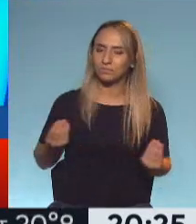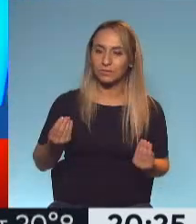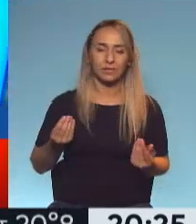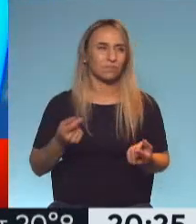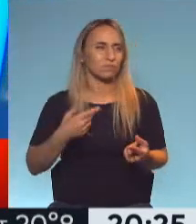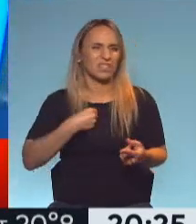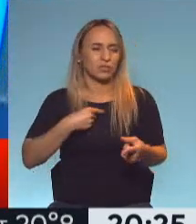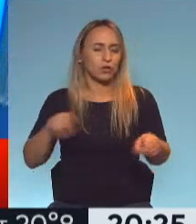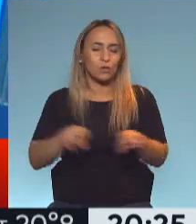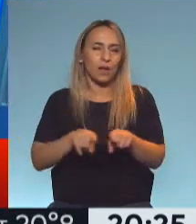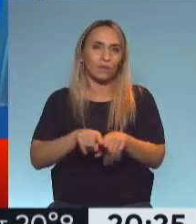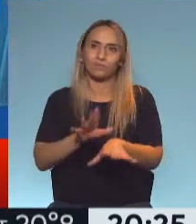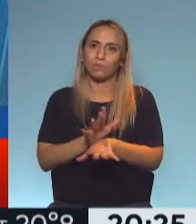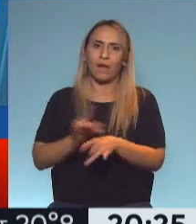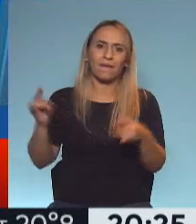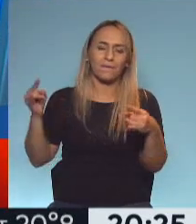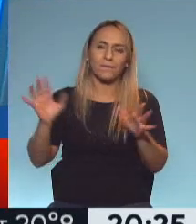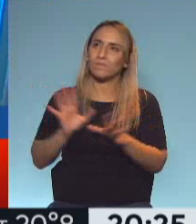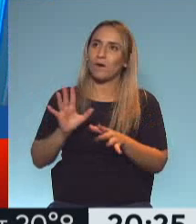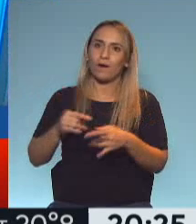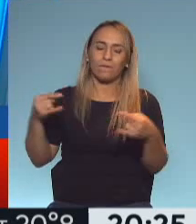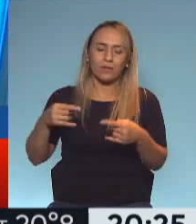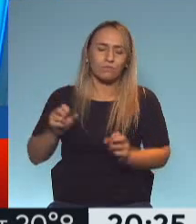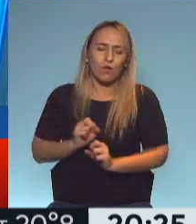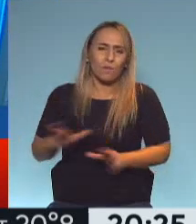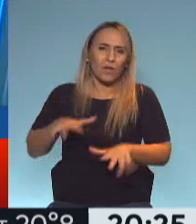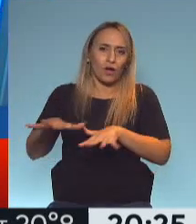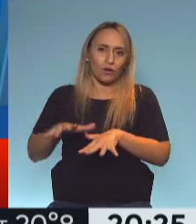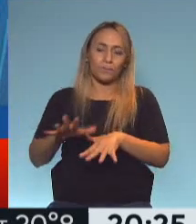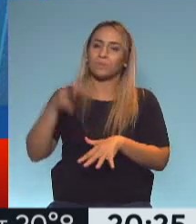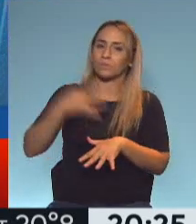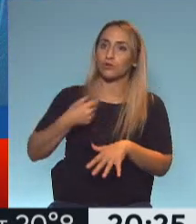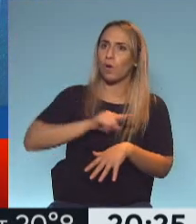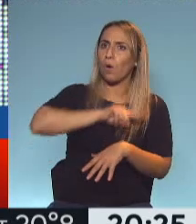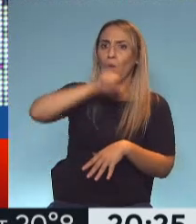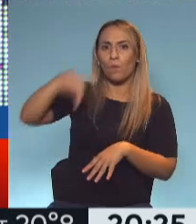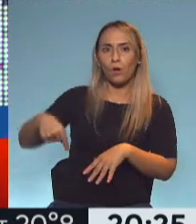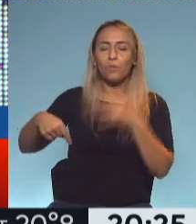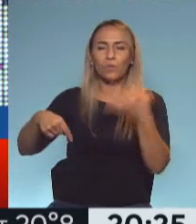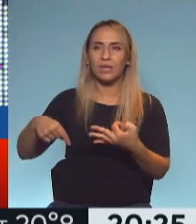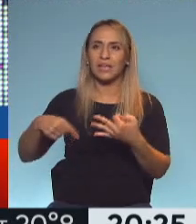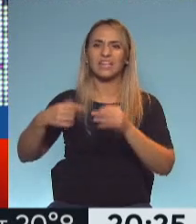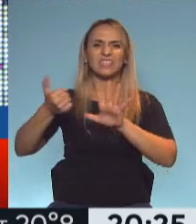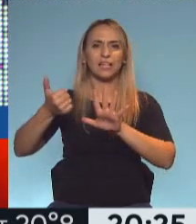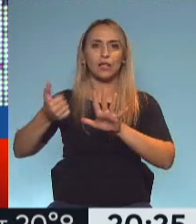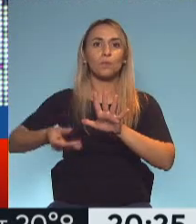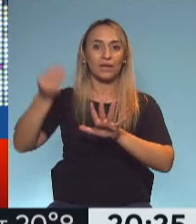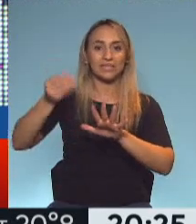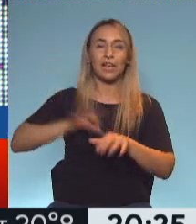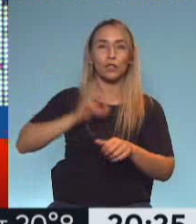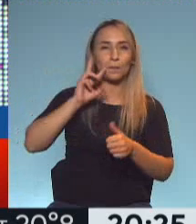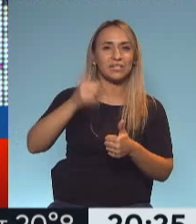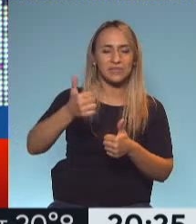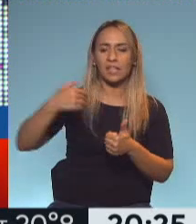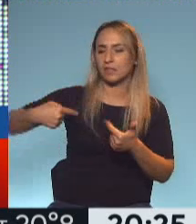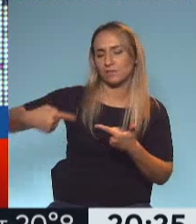veces volviste? Perdón, pero a Malvinas, y después 6 veces. Volví en el año 2006 y